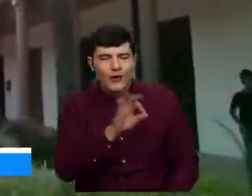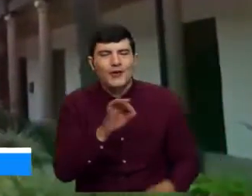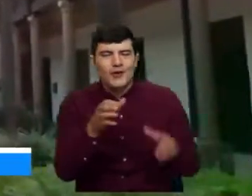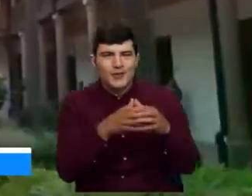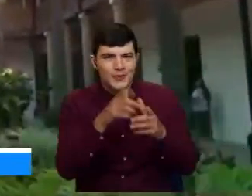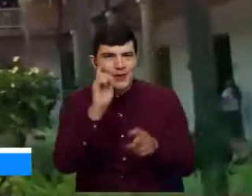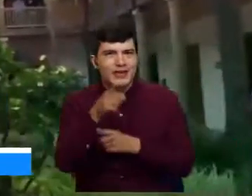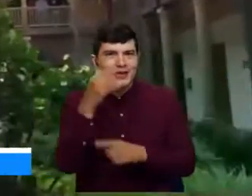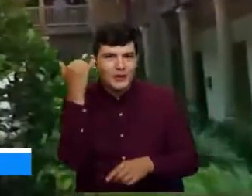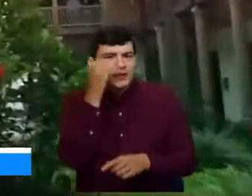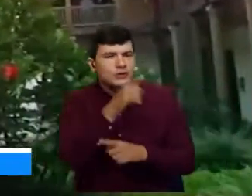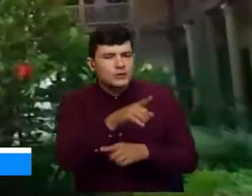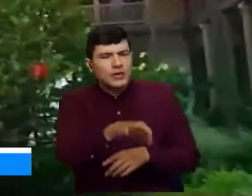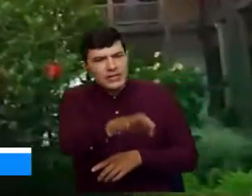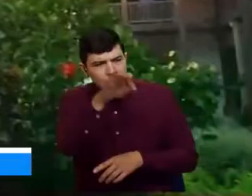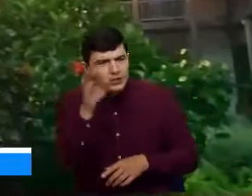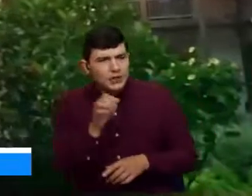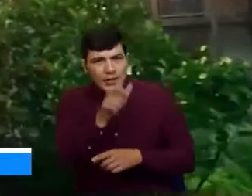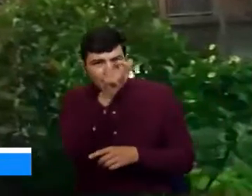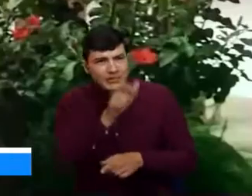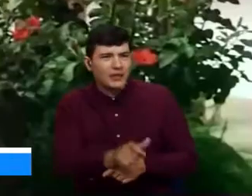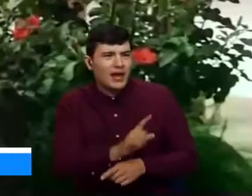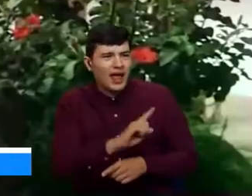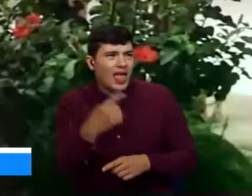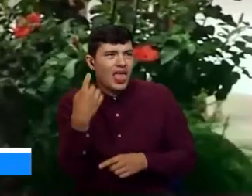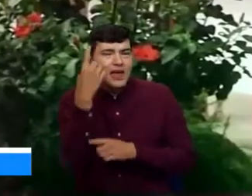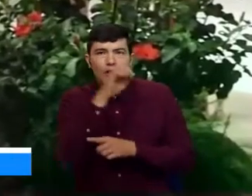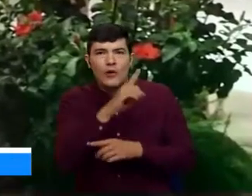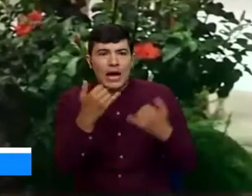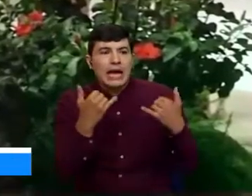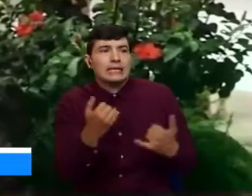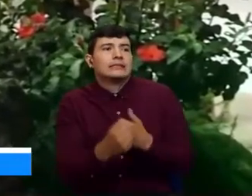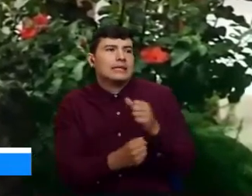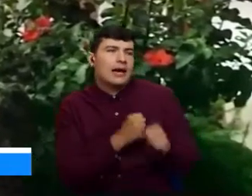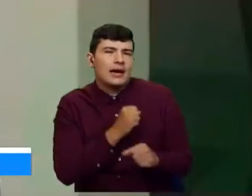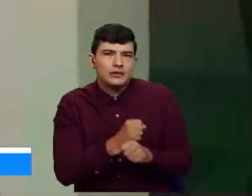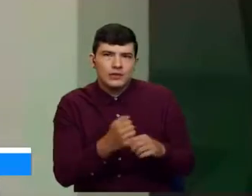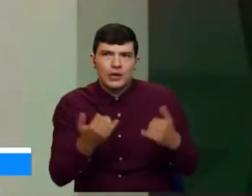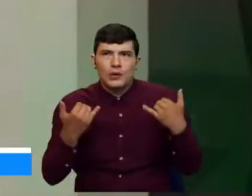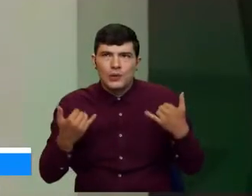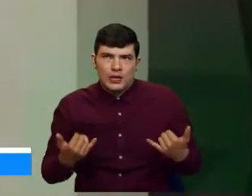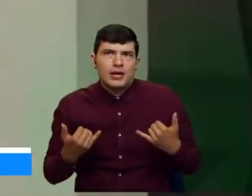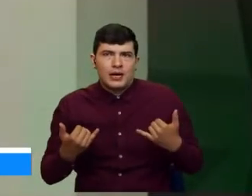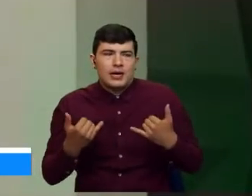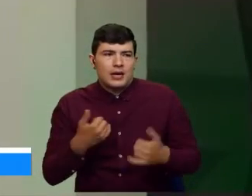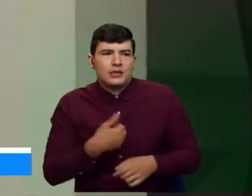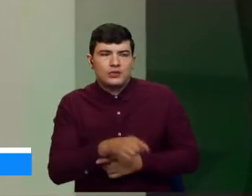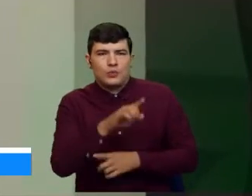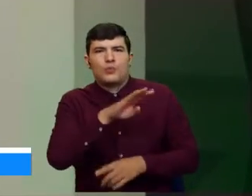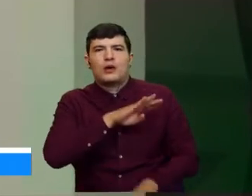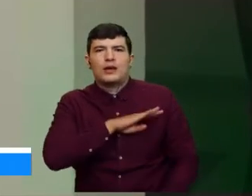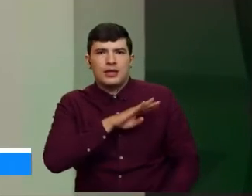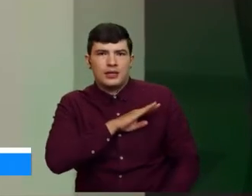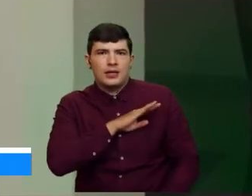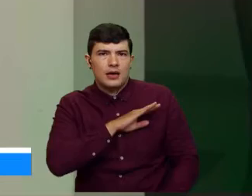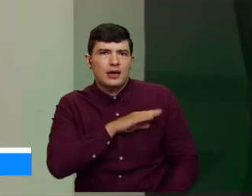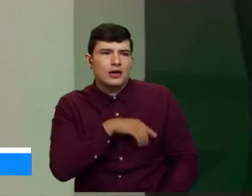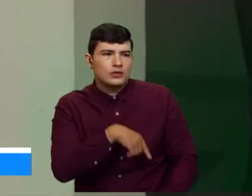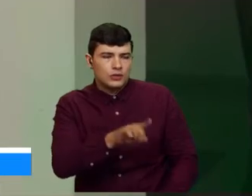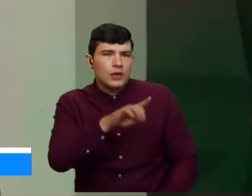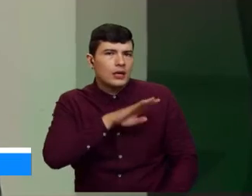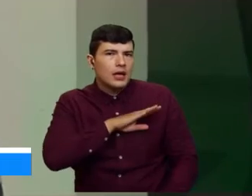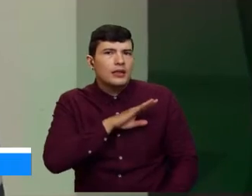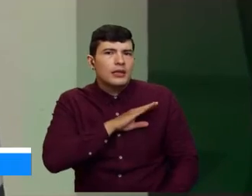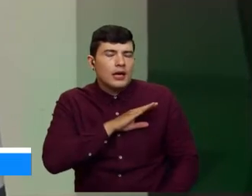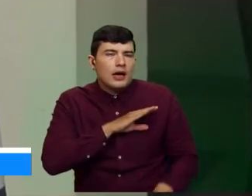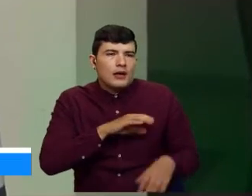perfil técnico, que no se ponga a politiquear, porque estamos en un año donde pues, probablemente ponga la alcaldía, se puede poner la alcaldía al